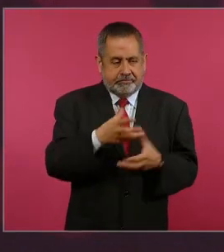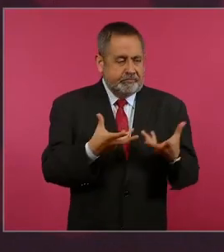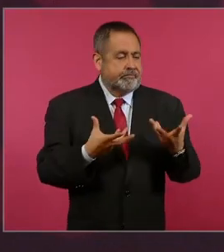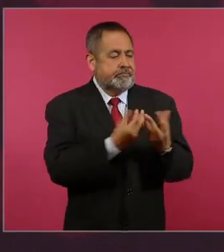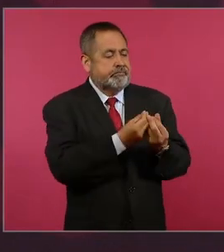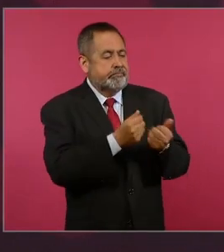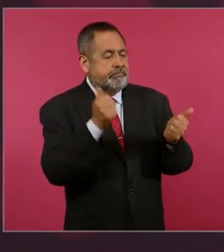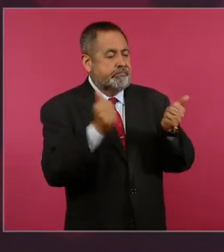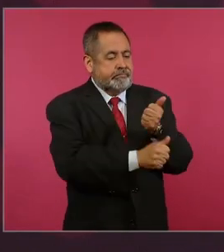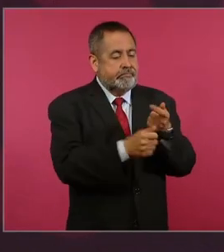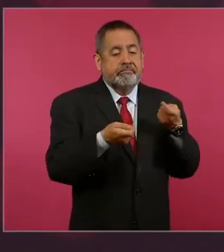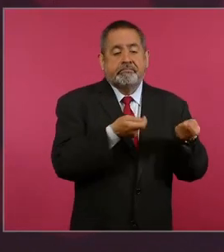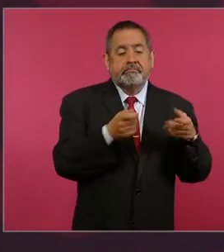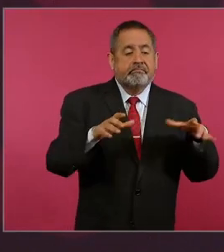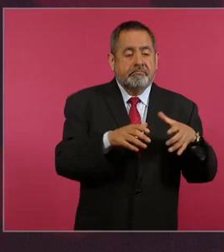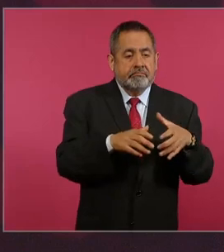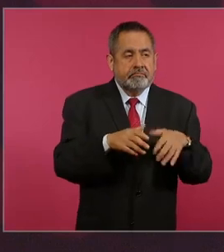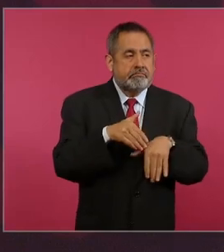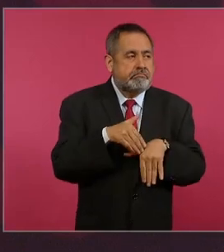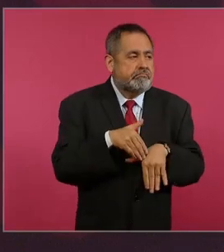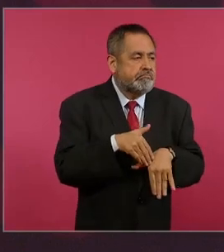partidos de la oligarquía,